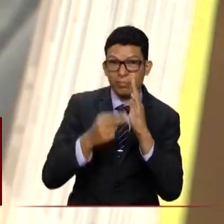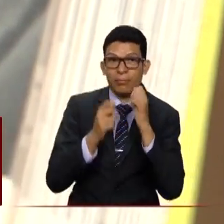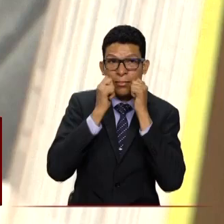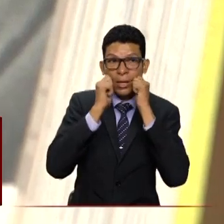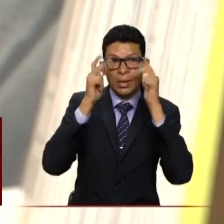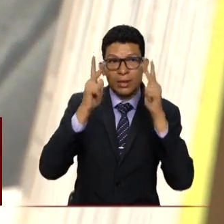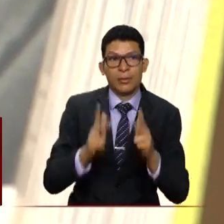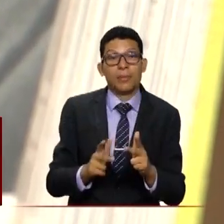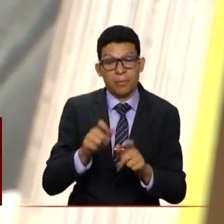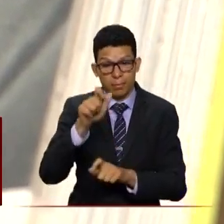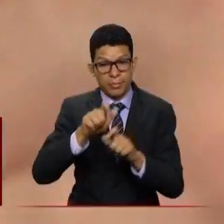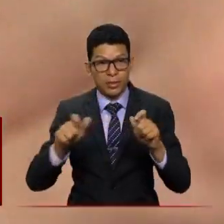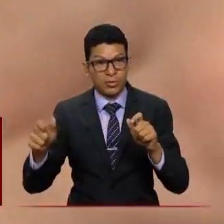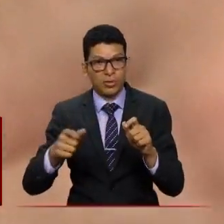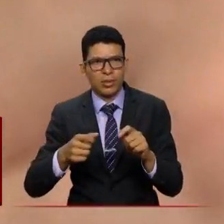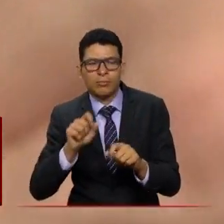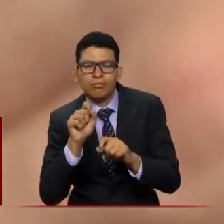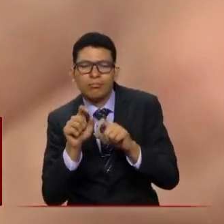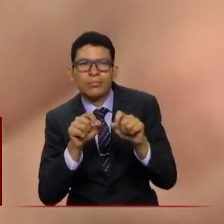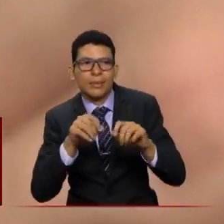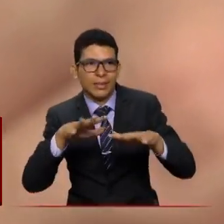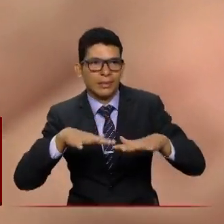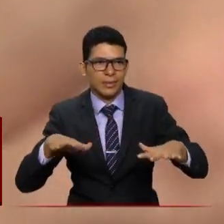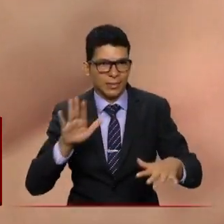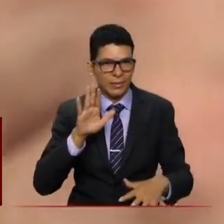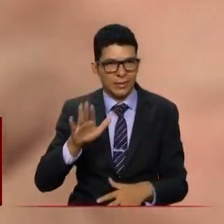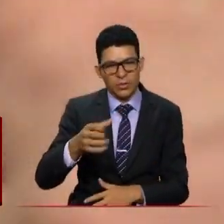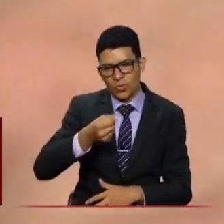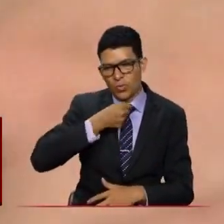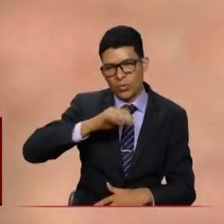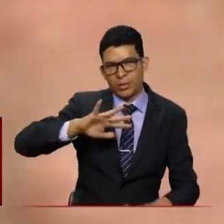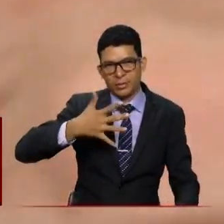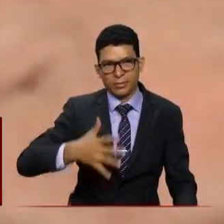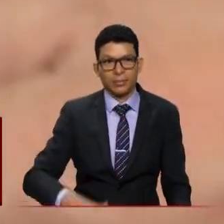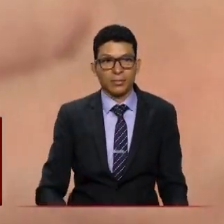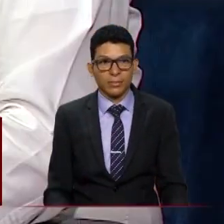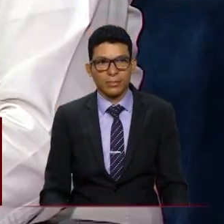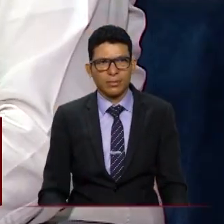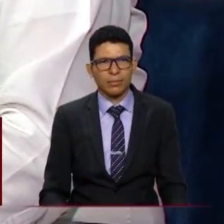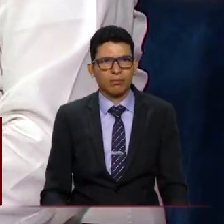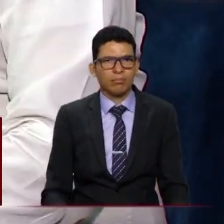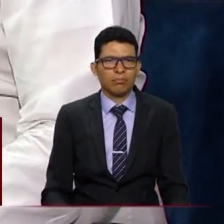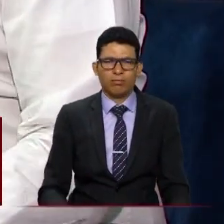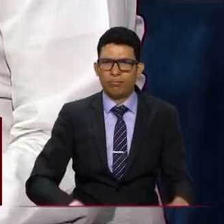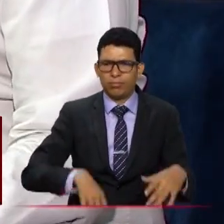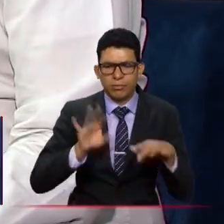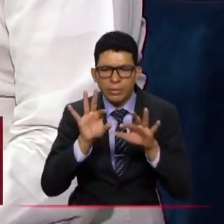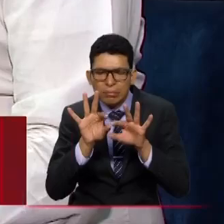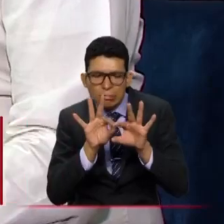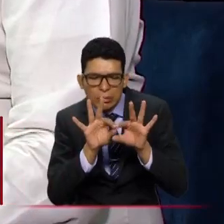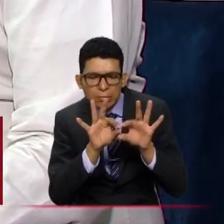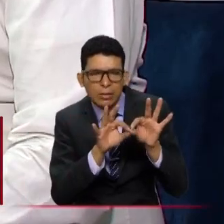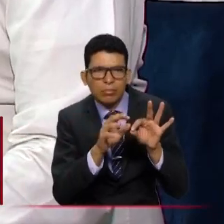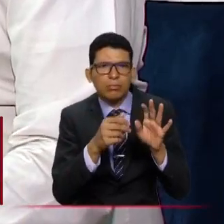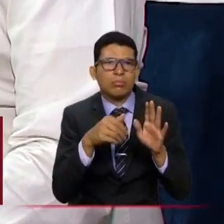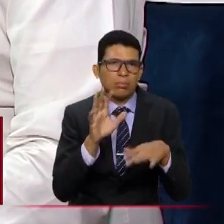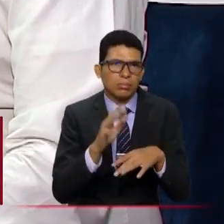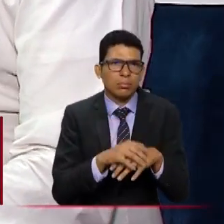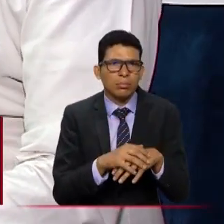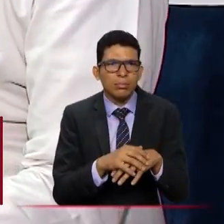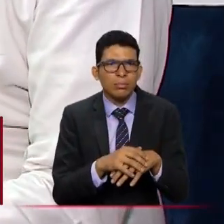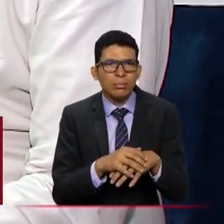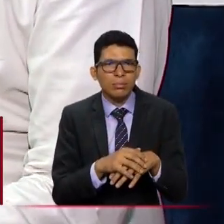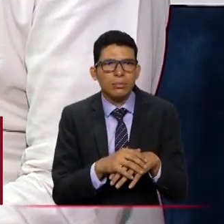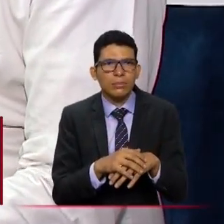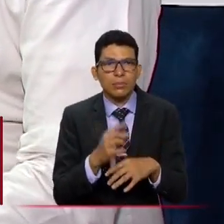de aquellos entrevistados que pasaron por su espacio en Noti5. Muchas, definitivamente se hizo un proceso de selección que buscara no